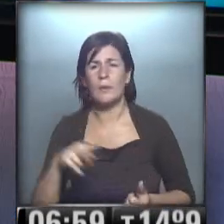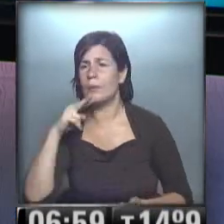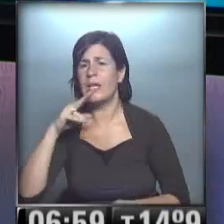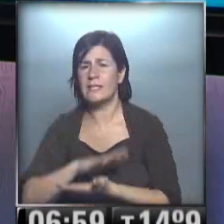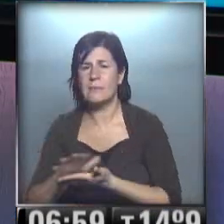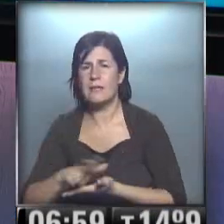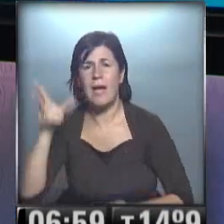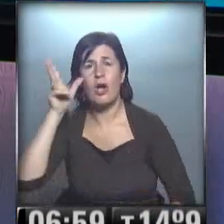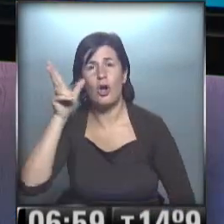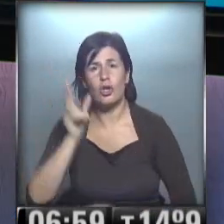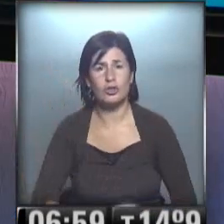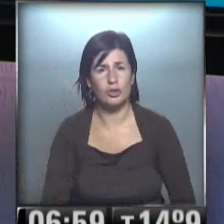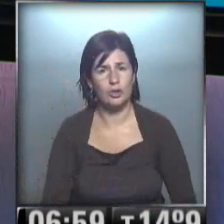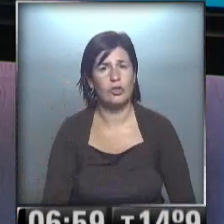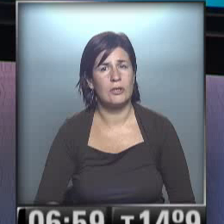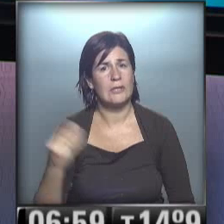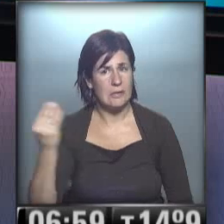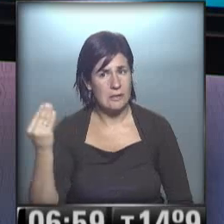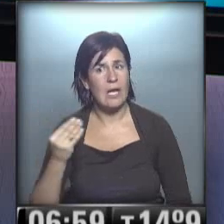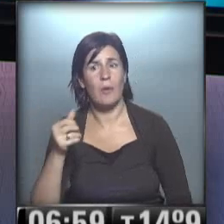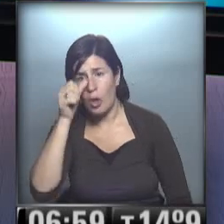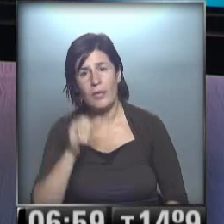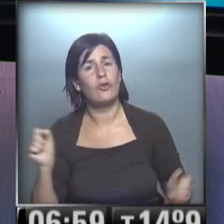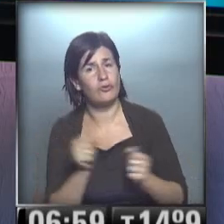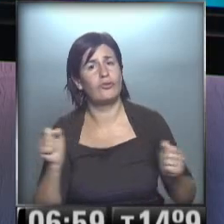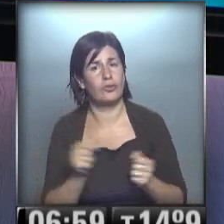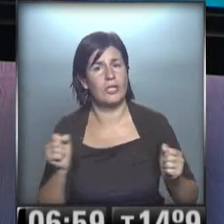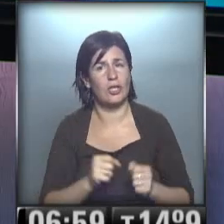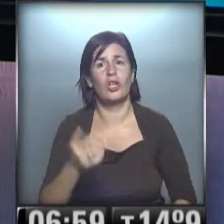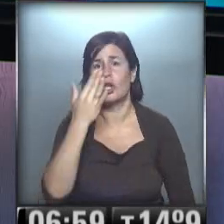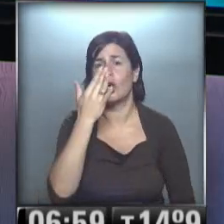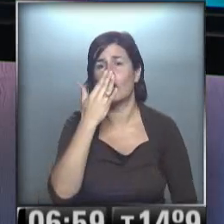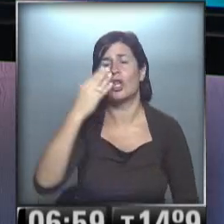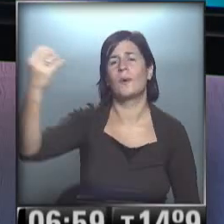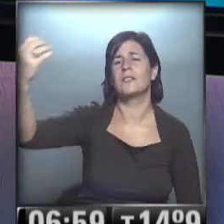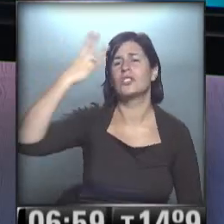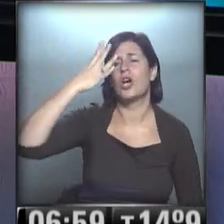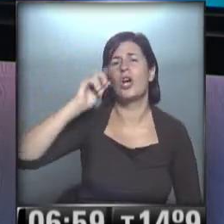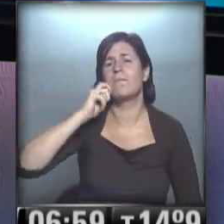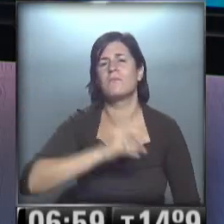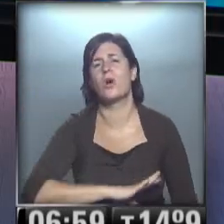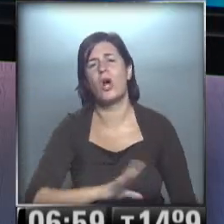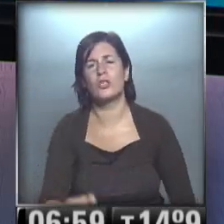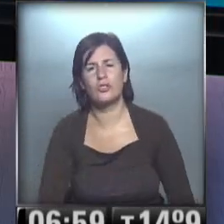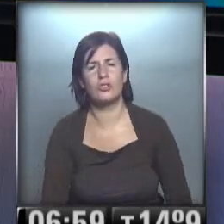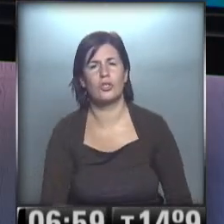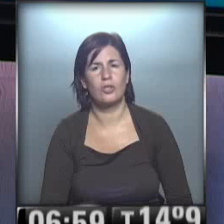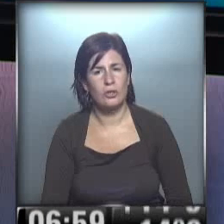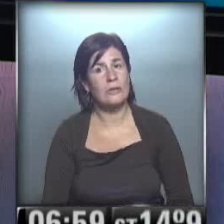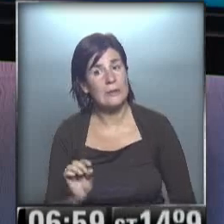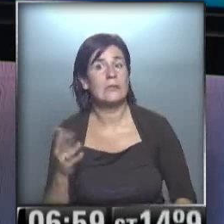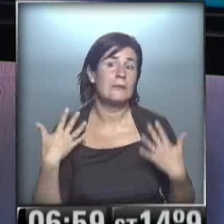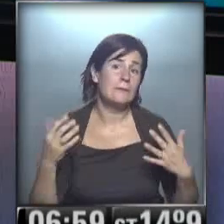8. El sábado va a estar frío, el domingo a la mañana. Córdoba, solazo. Los cordobeses, un